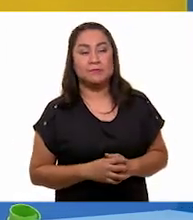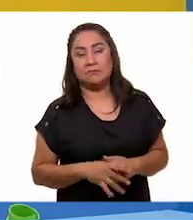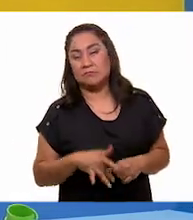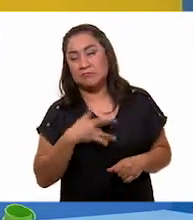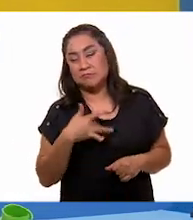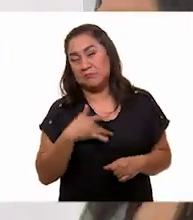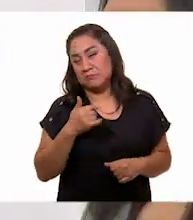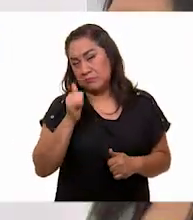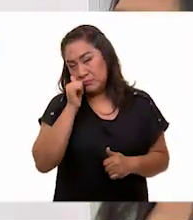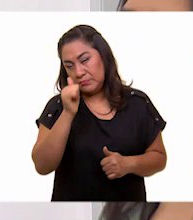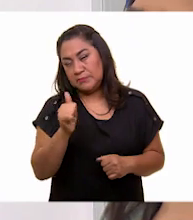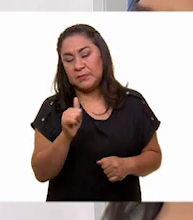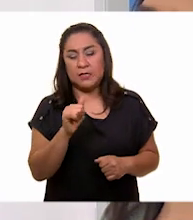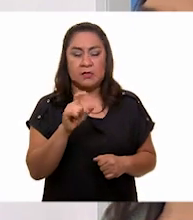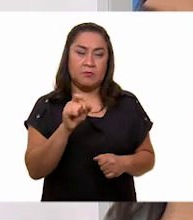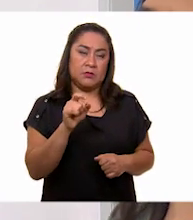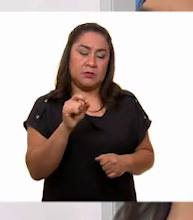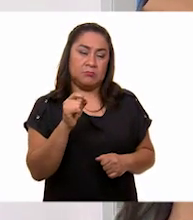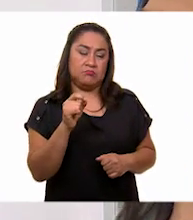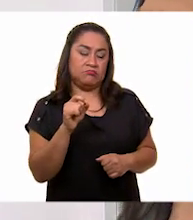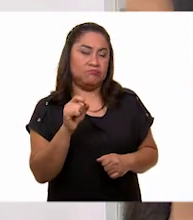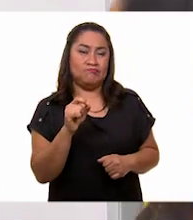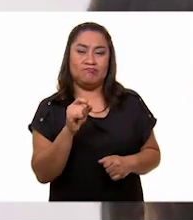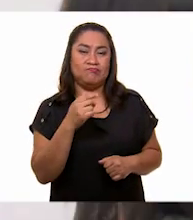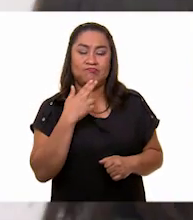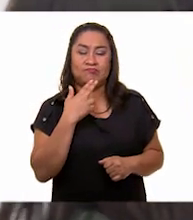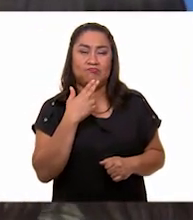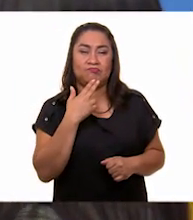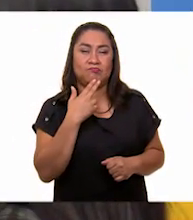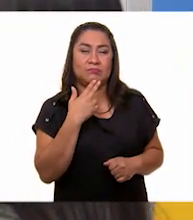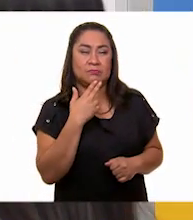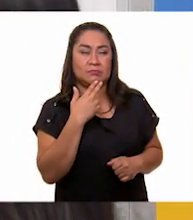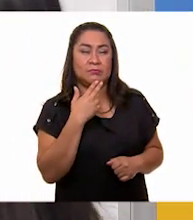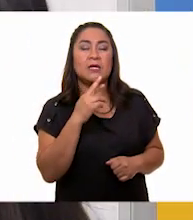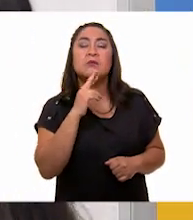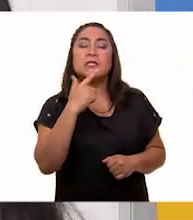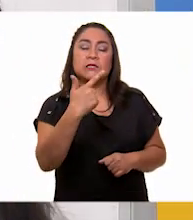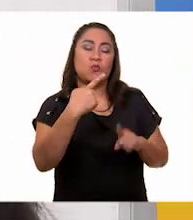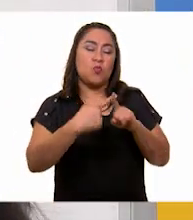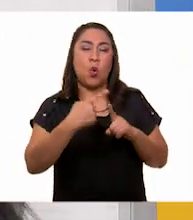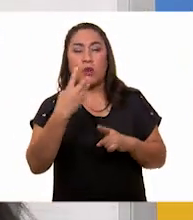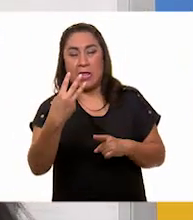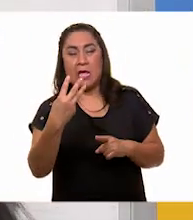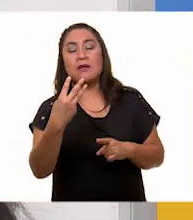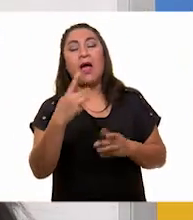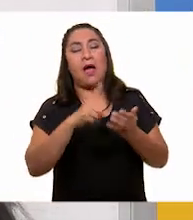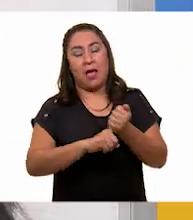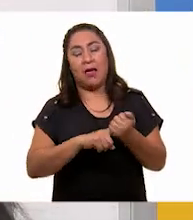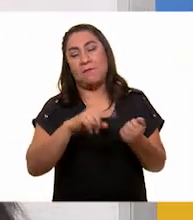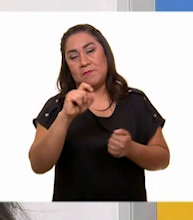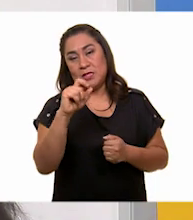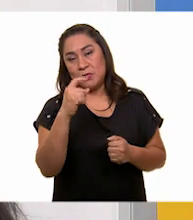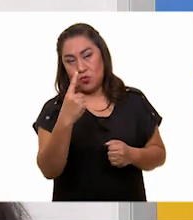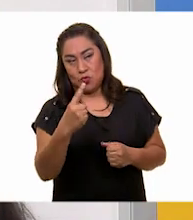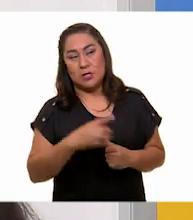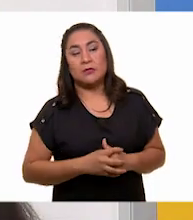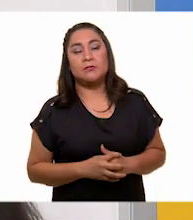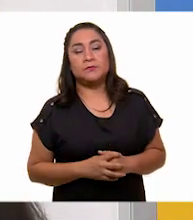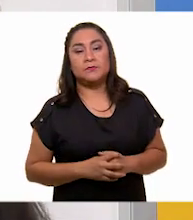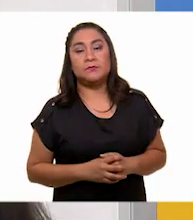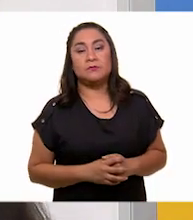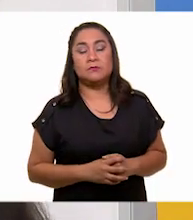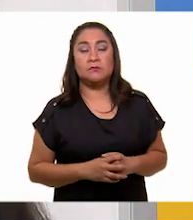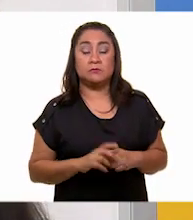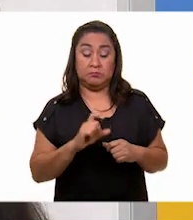vemos aquí que si ponemos, no, pues es que hay unos que ya están más altos. 7 por 3, 21. Entonces aquí ponemos 3, 7 por